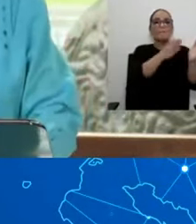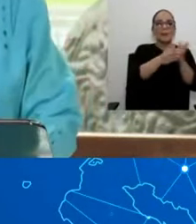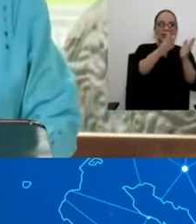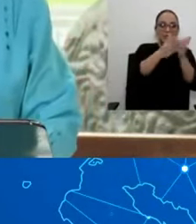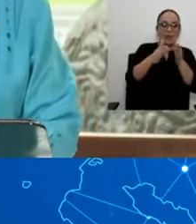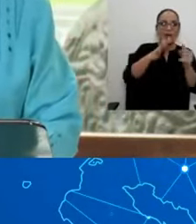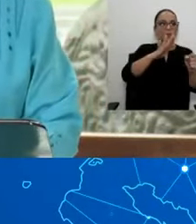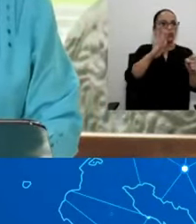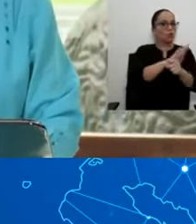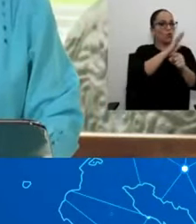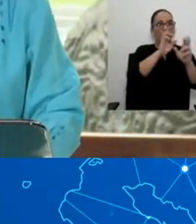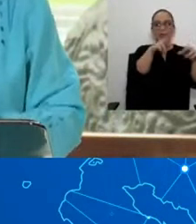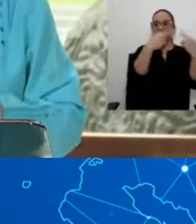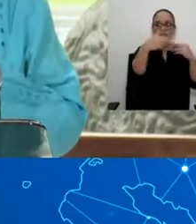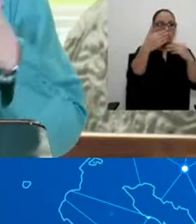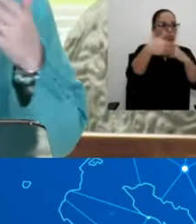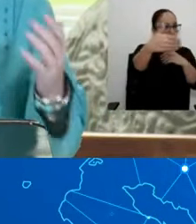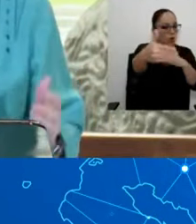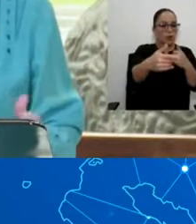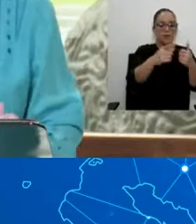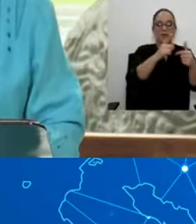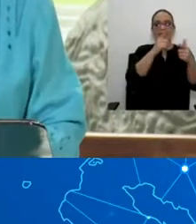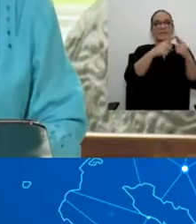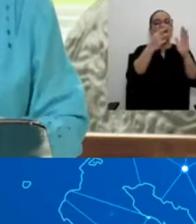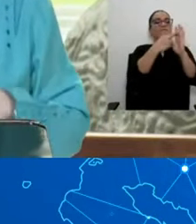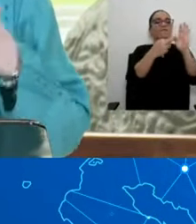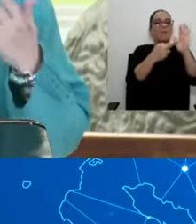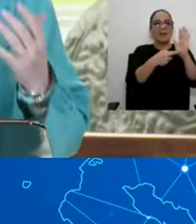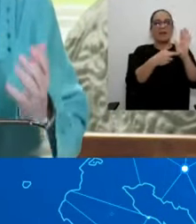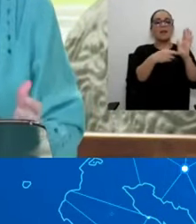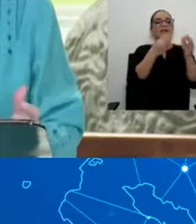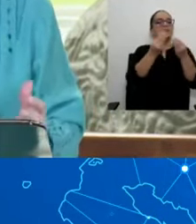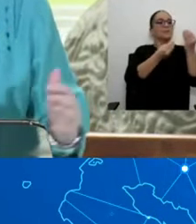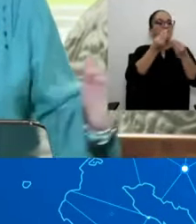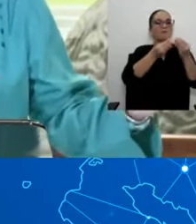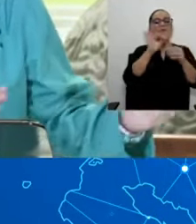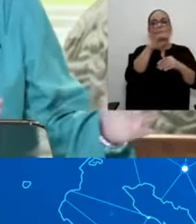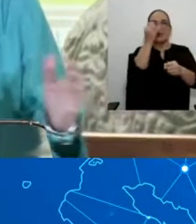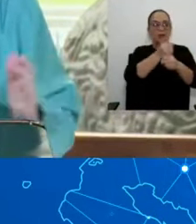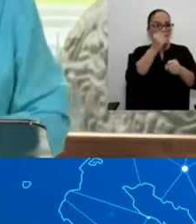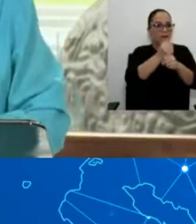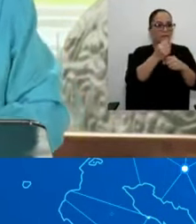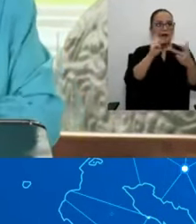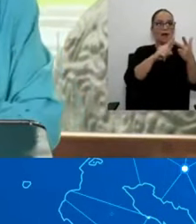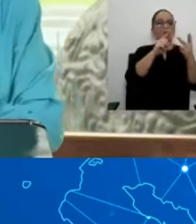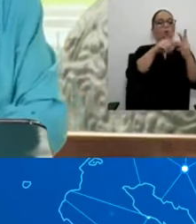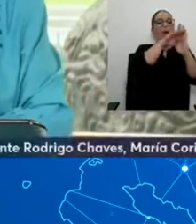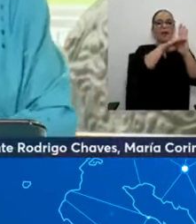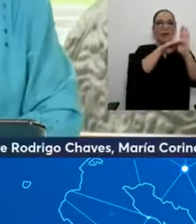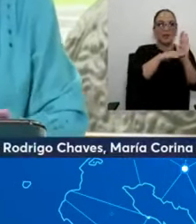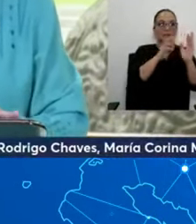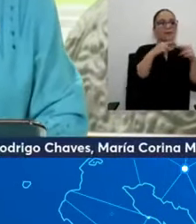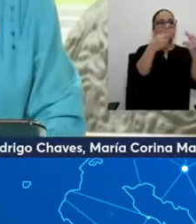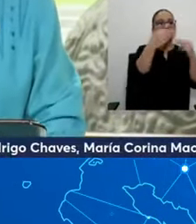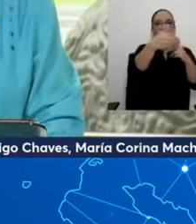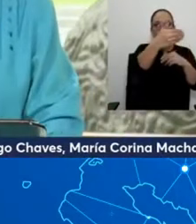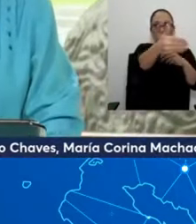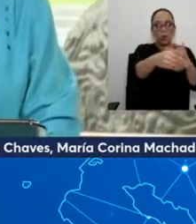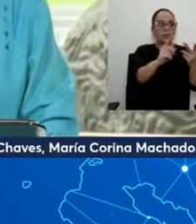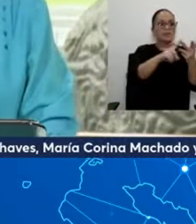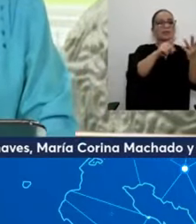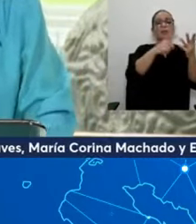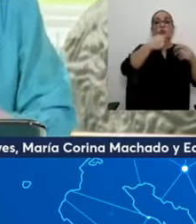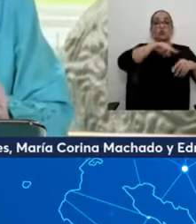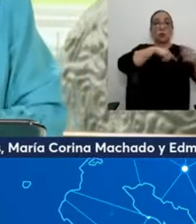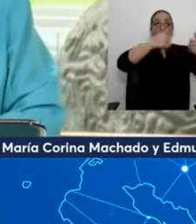de las sesiones, las reglas de oro, cómo íbamos a trabajar, cuál era la agenda de cada sesión, y acordamos que